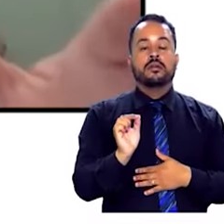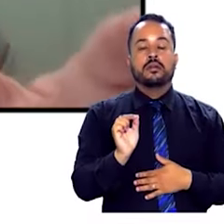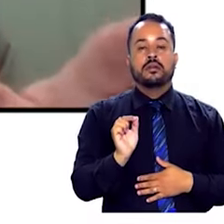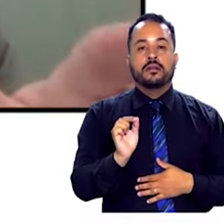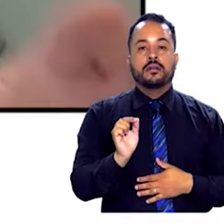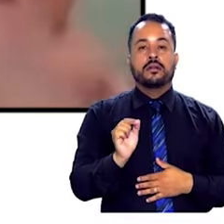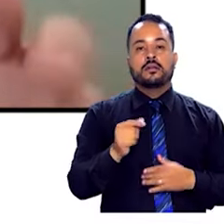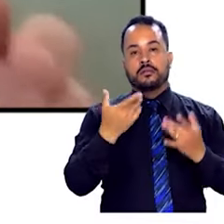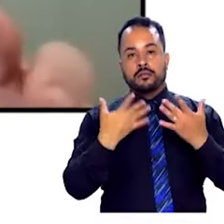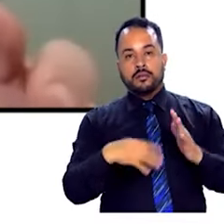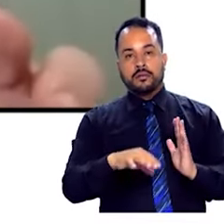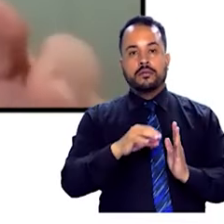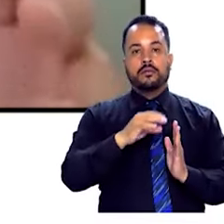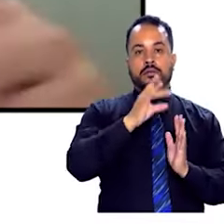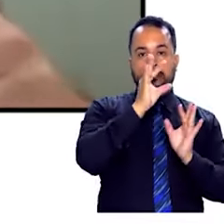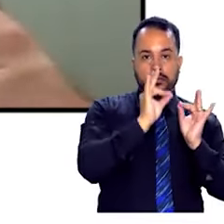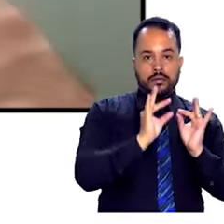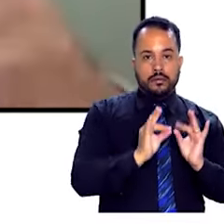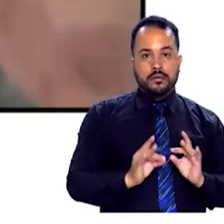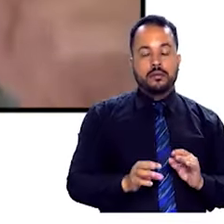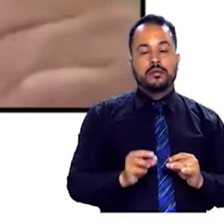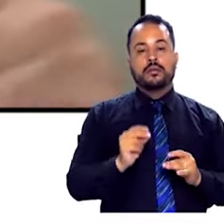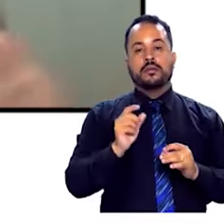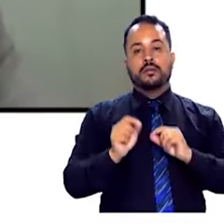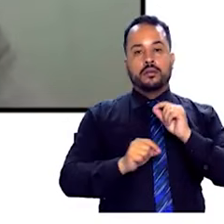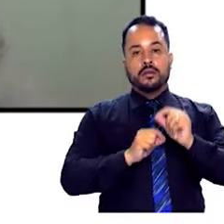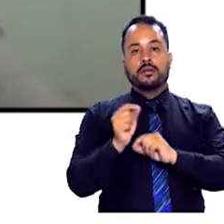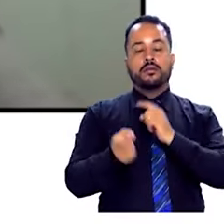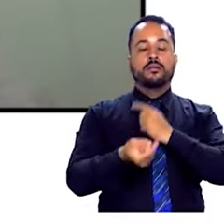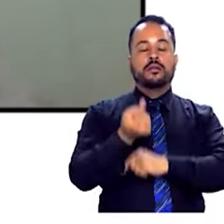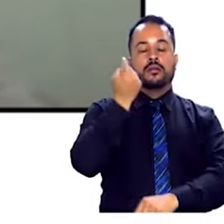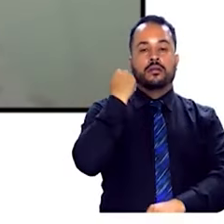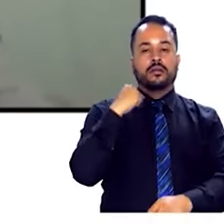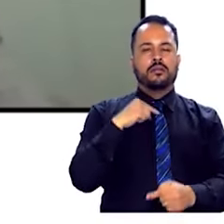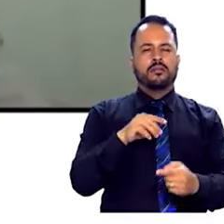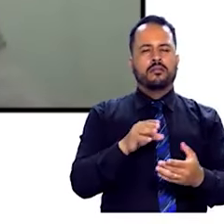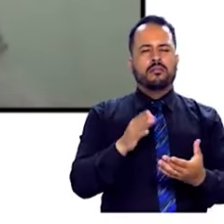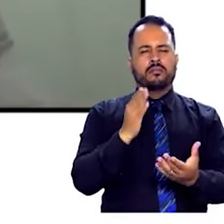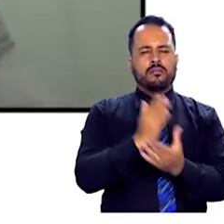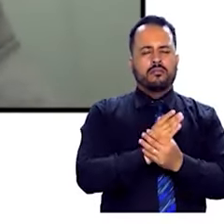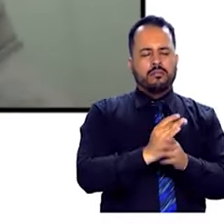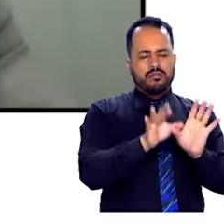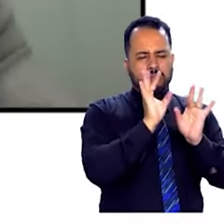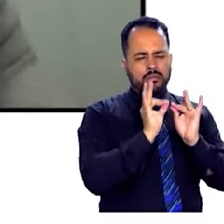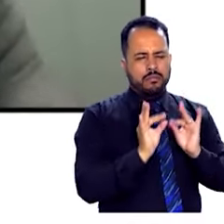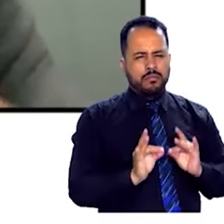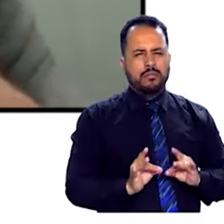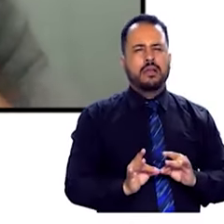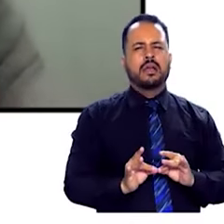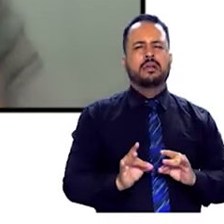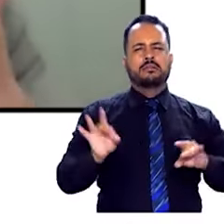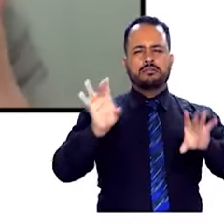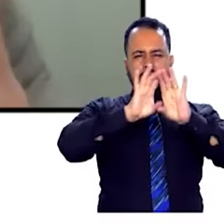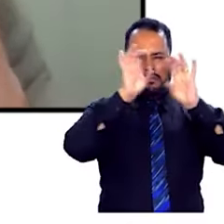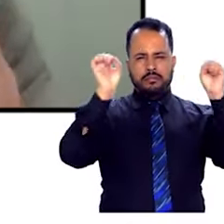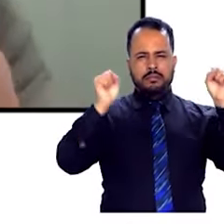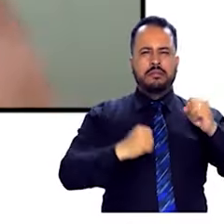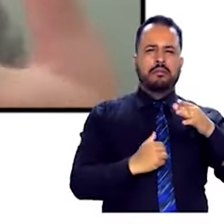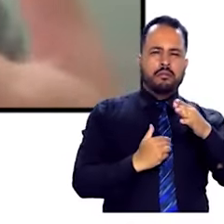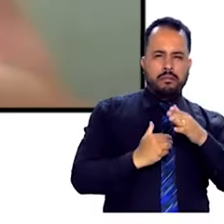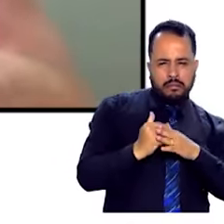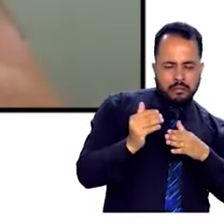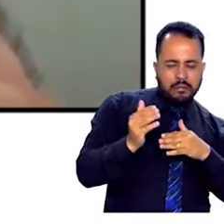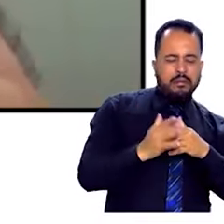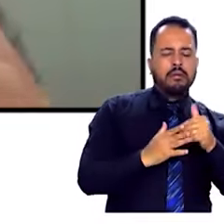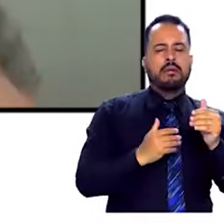fue de todos modos a tener esa herramienta discrecional fue reduciendo también por interpretación